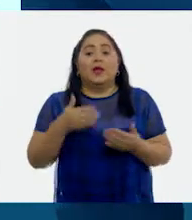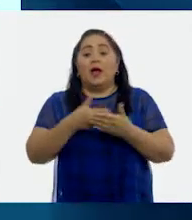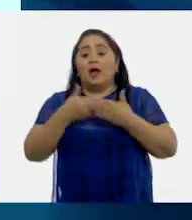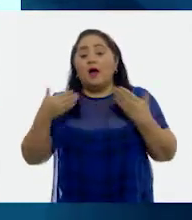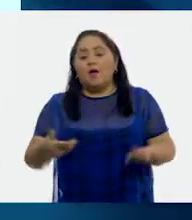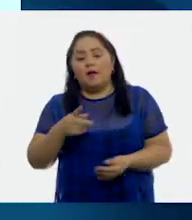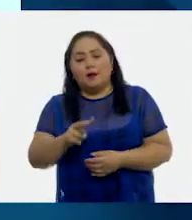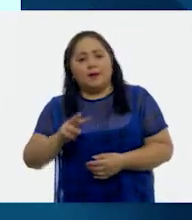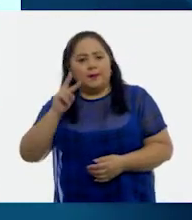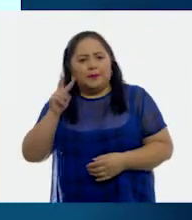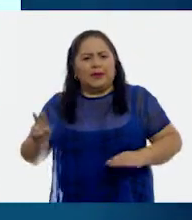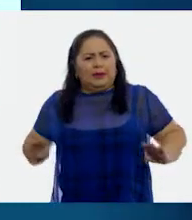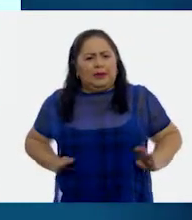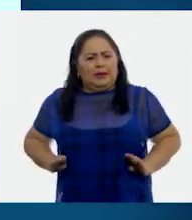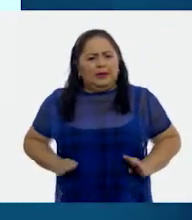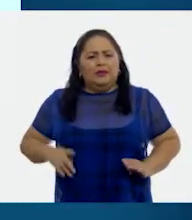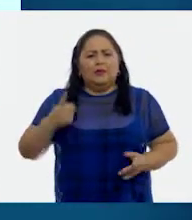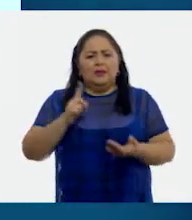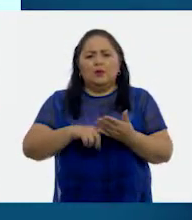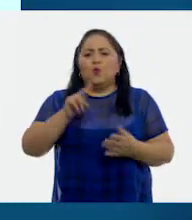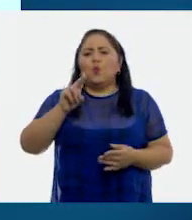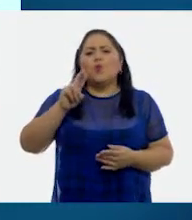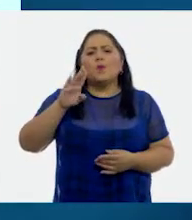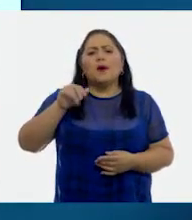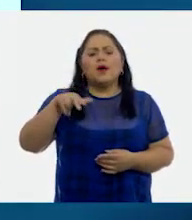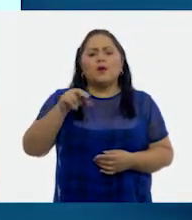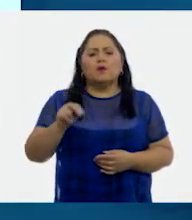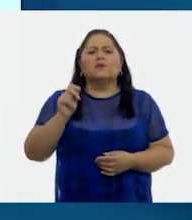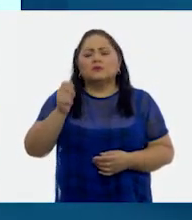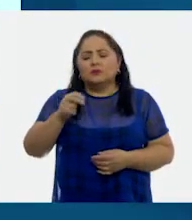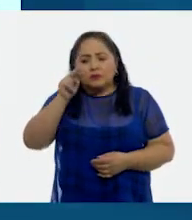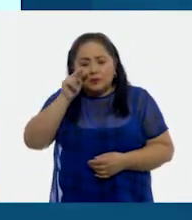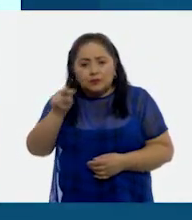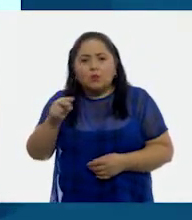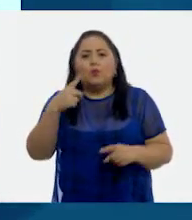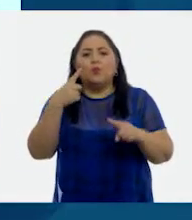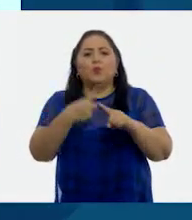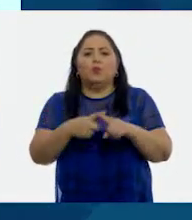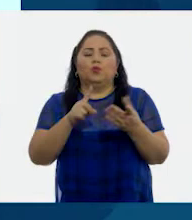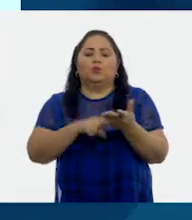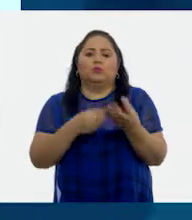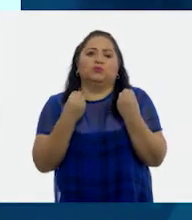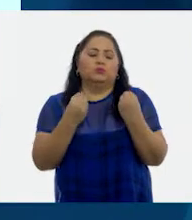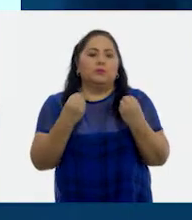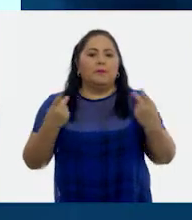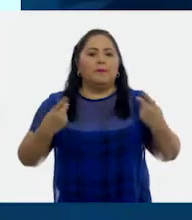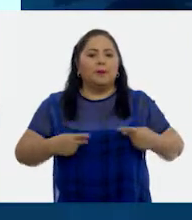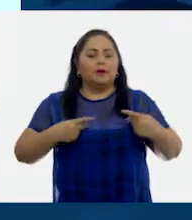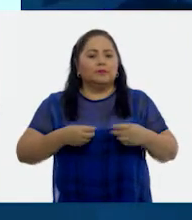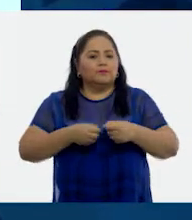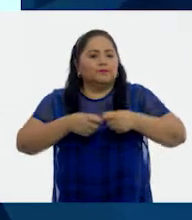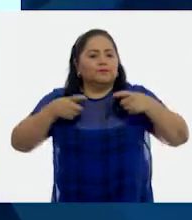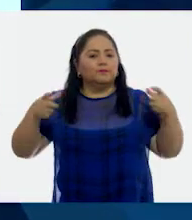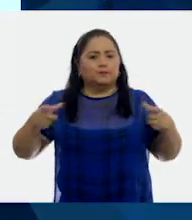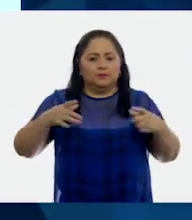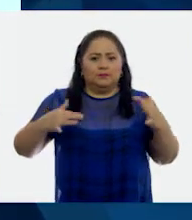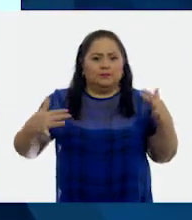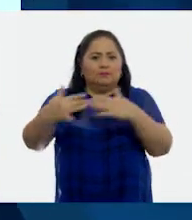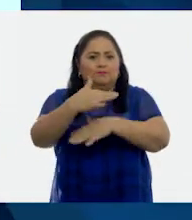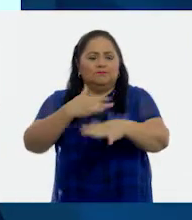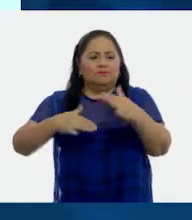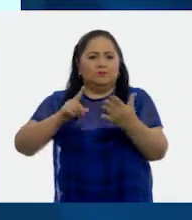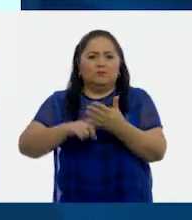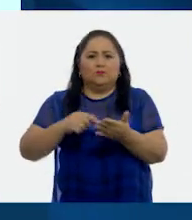Ahora veamos las características del medio urbano. Se caracteriza por tener un gran número de personas concentrada en